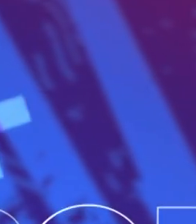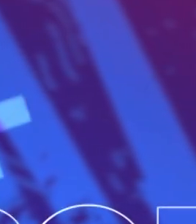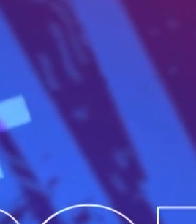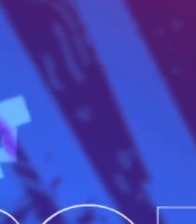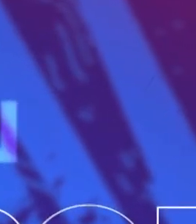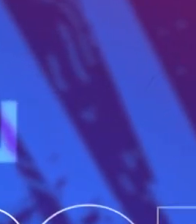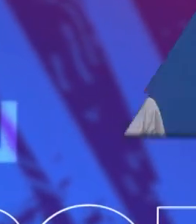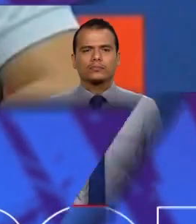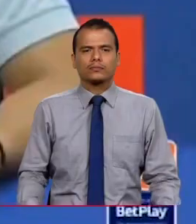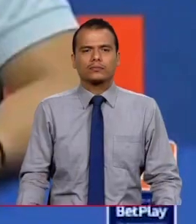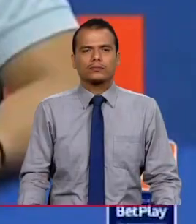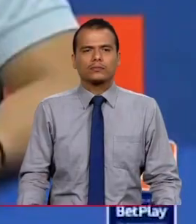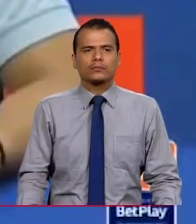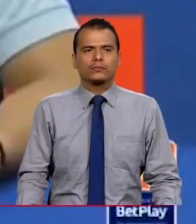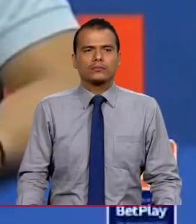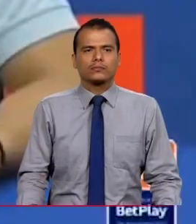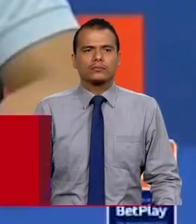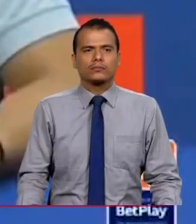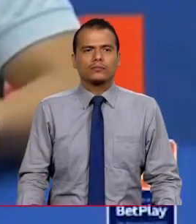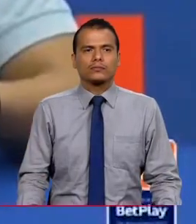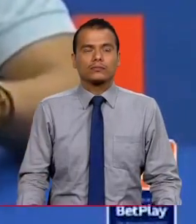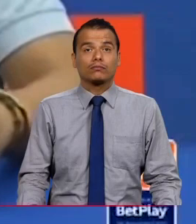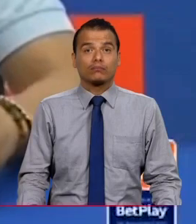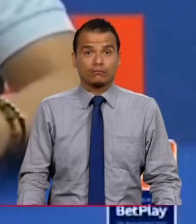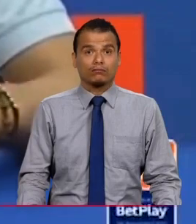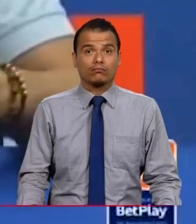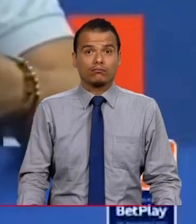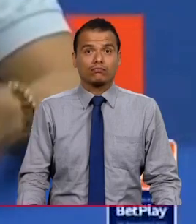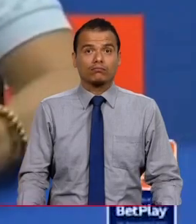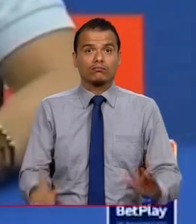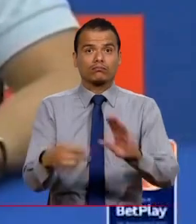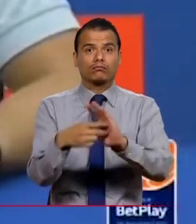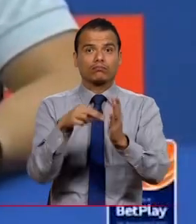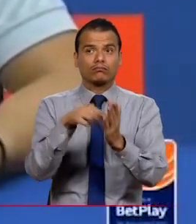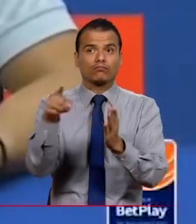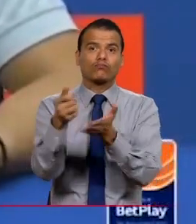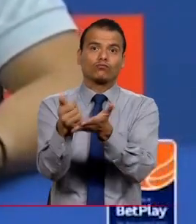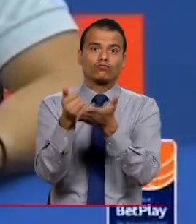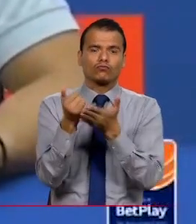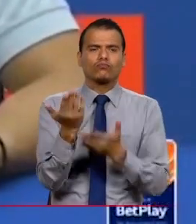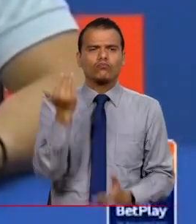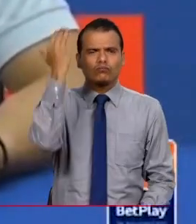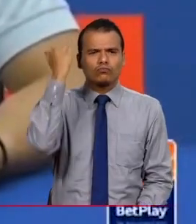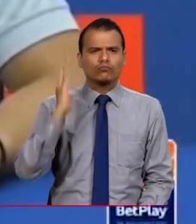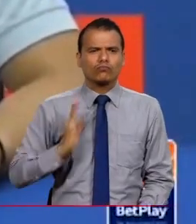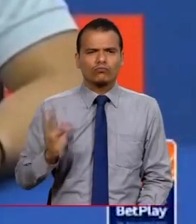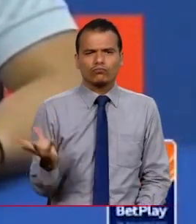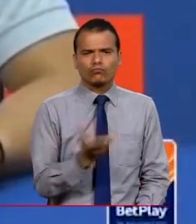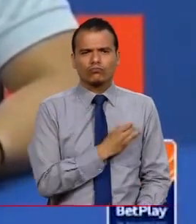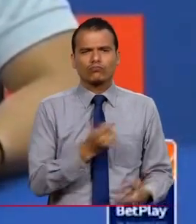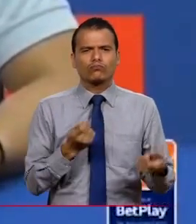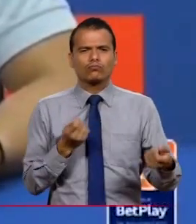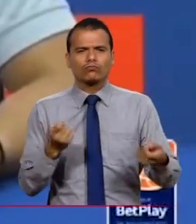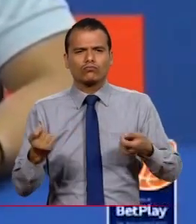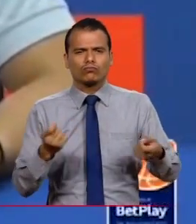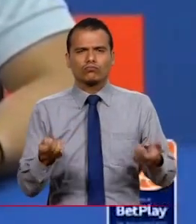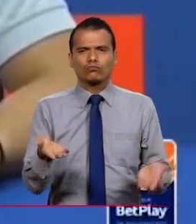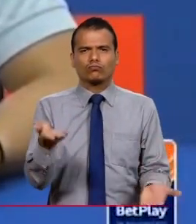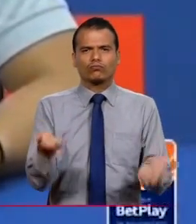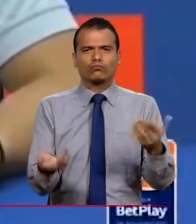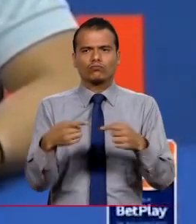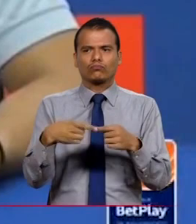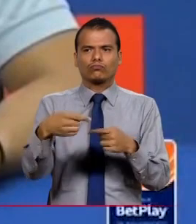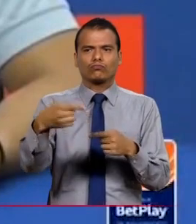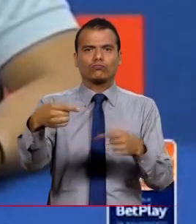Atlántico eso nos da un Plus que nos tiene que motivar a mantener el equilibrio de Cara a los partidos que siguen